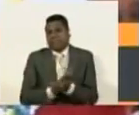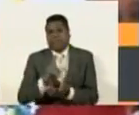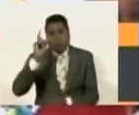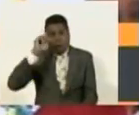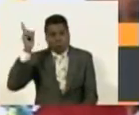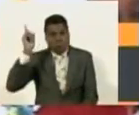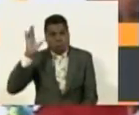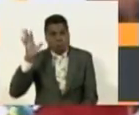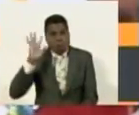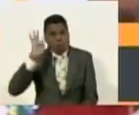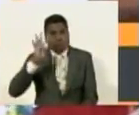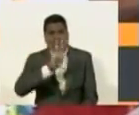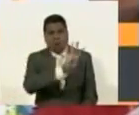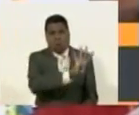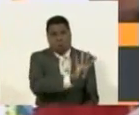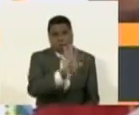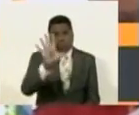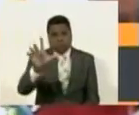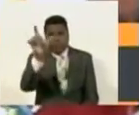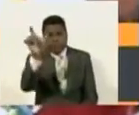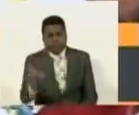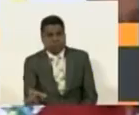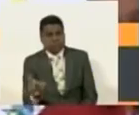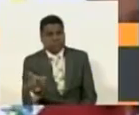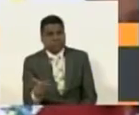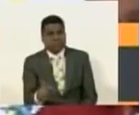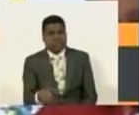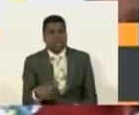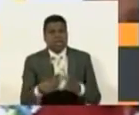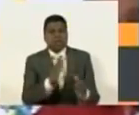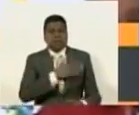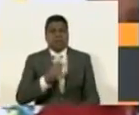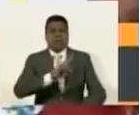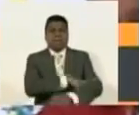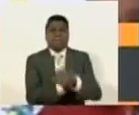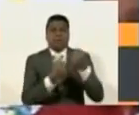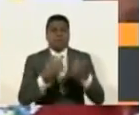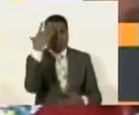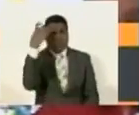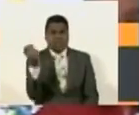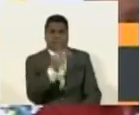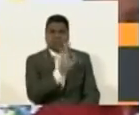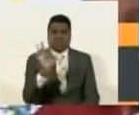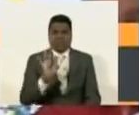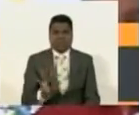de 4 o 5 que lo que son unos ambiciosos de poder. Que no entienden que aquí